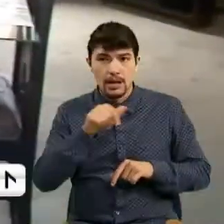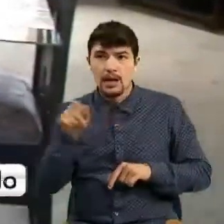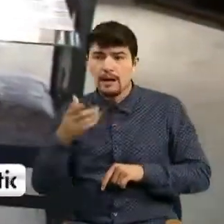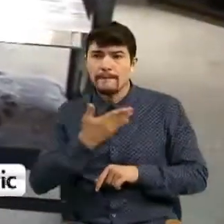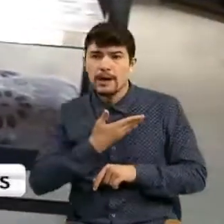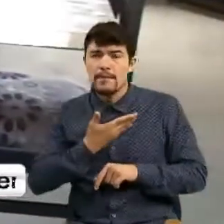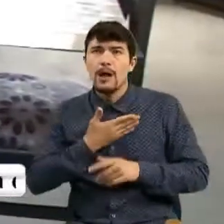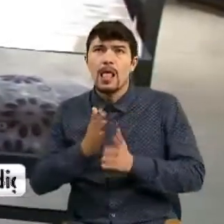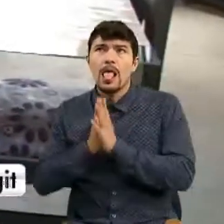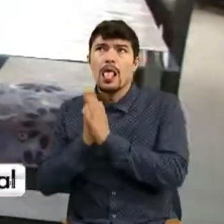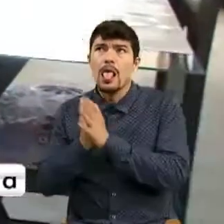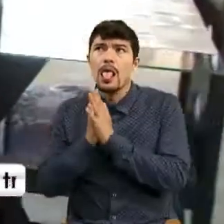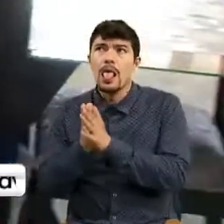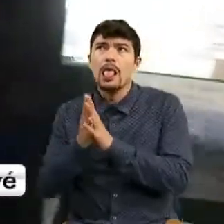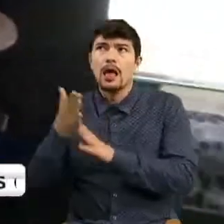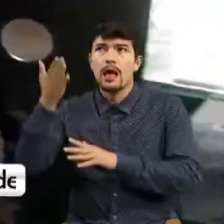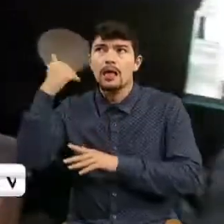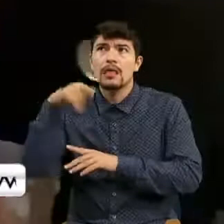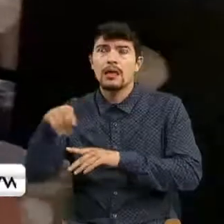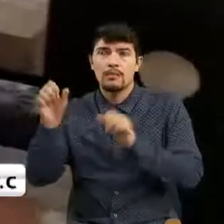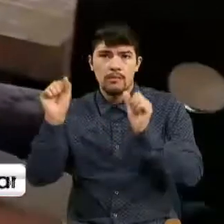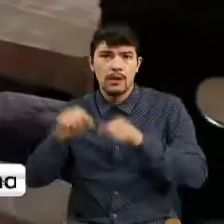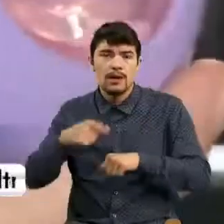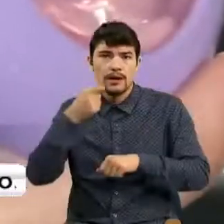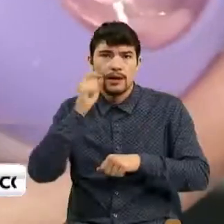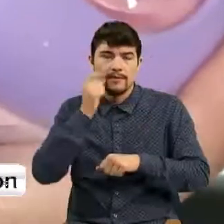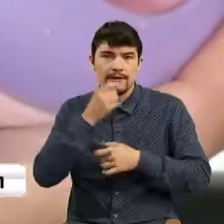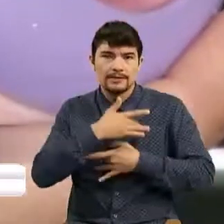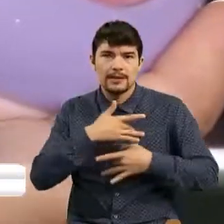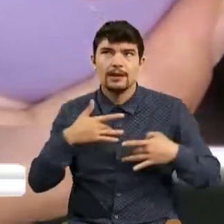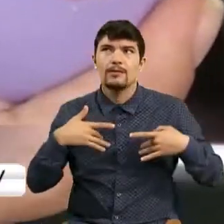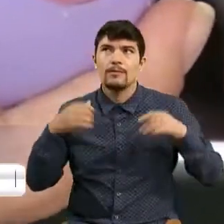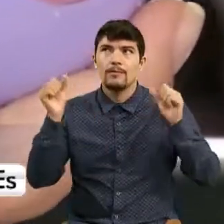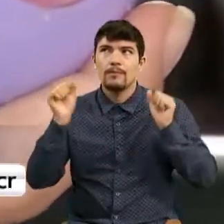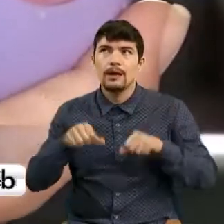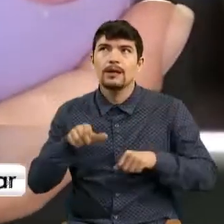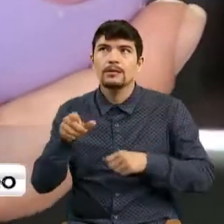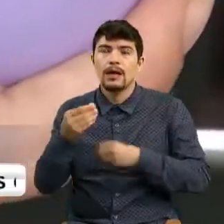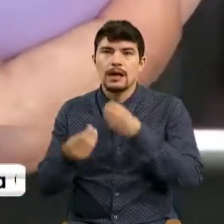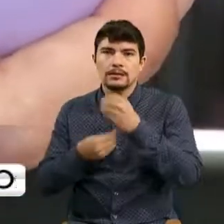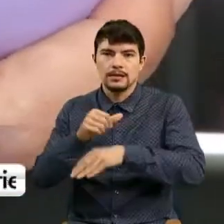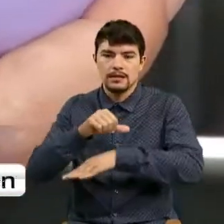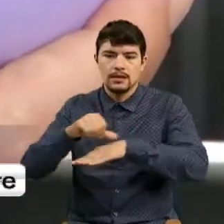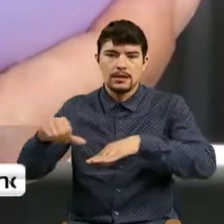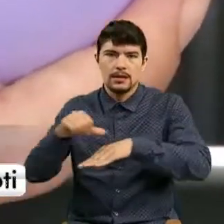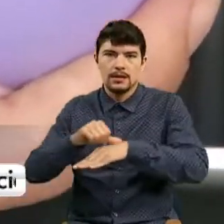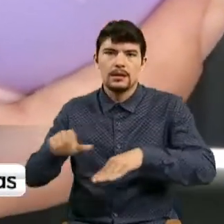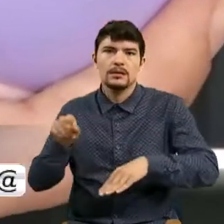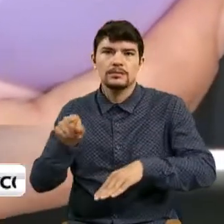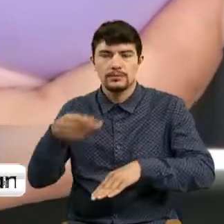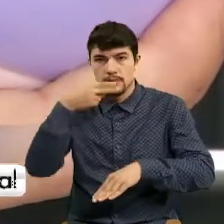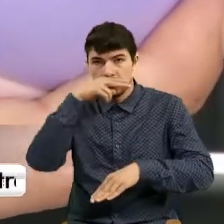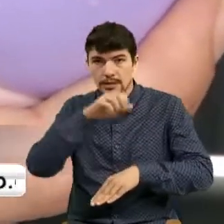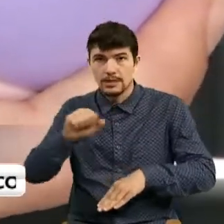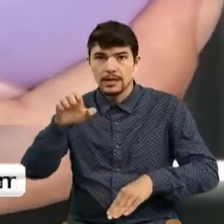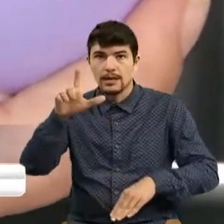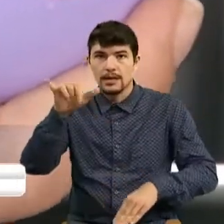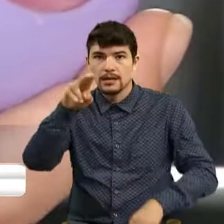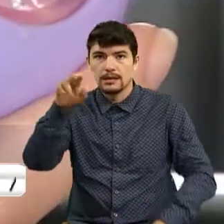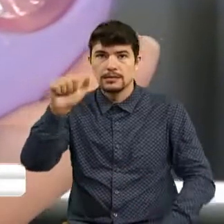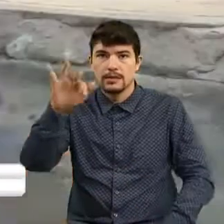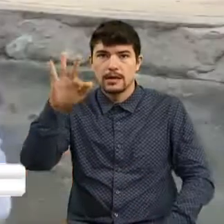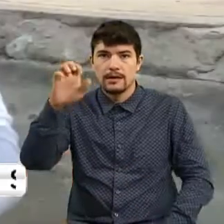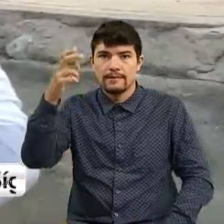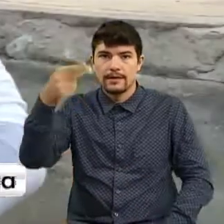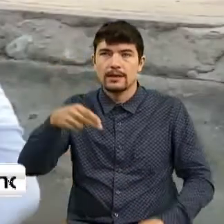fue suficiente en ese entonces para que cafesalud accediera a hacerle una cirugía de corazón a la pequeña elizabeth y una colostomía